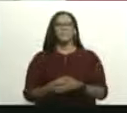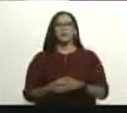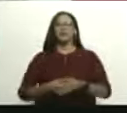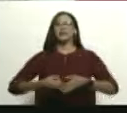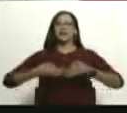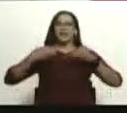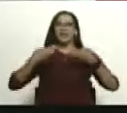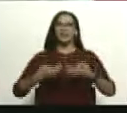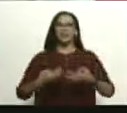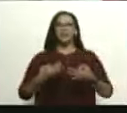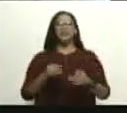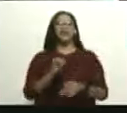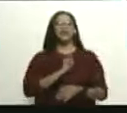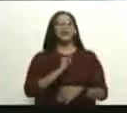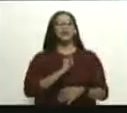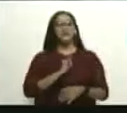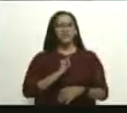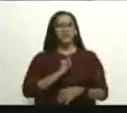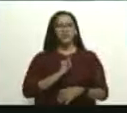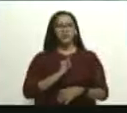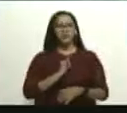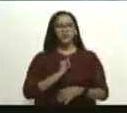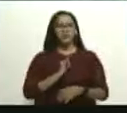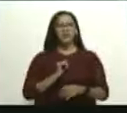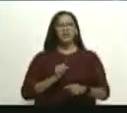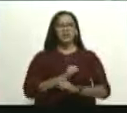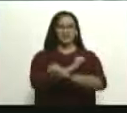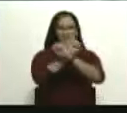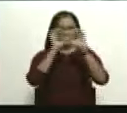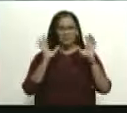garantía de la identificación plena